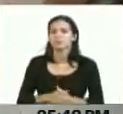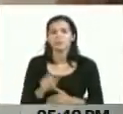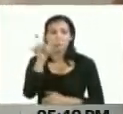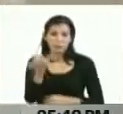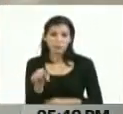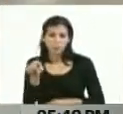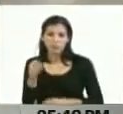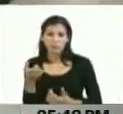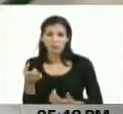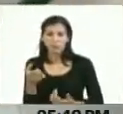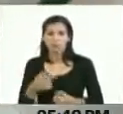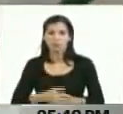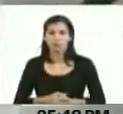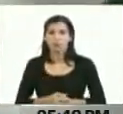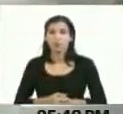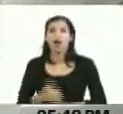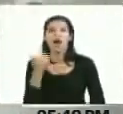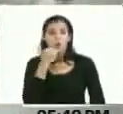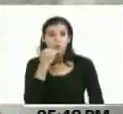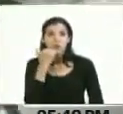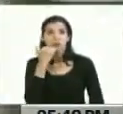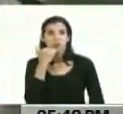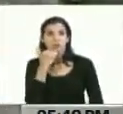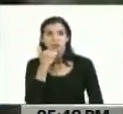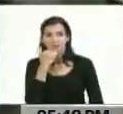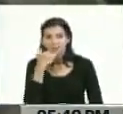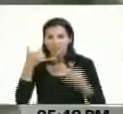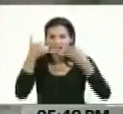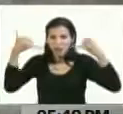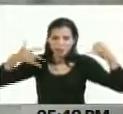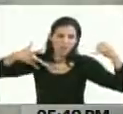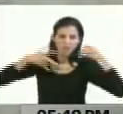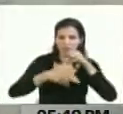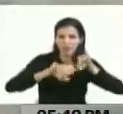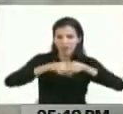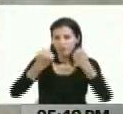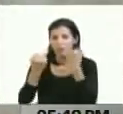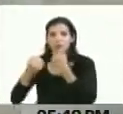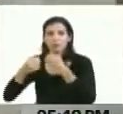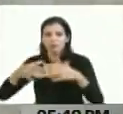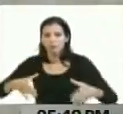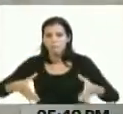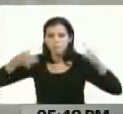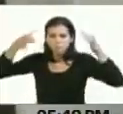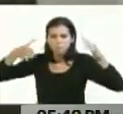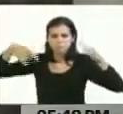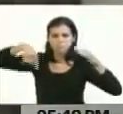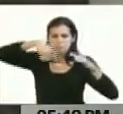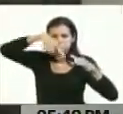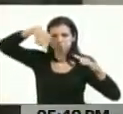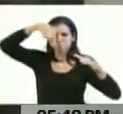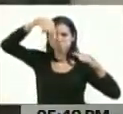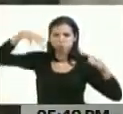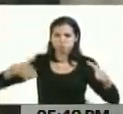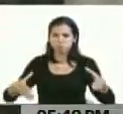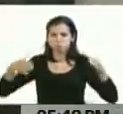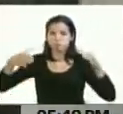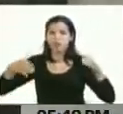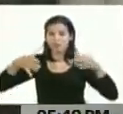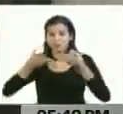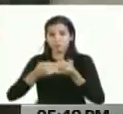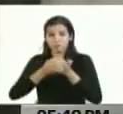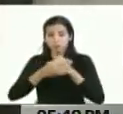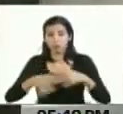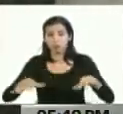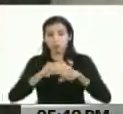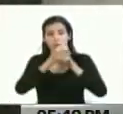persona que estaba saboteando, porque es un sabotaje ya comprobado, los transformadores de distribución que le dan el servicio eléctrico a la